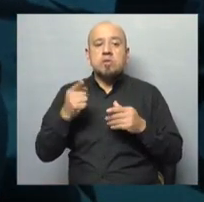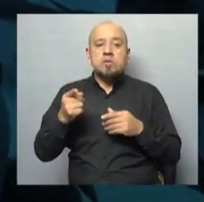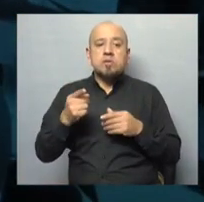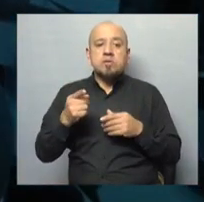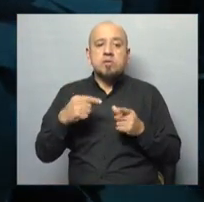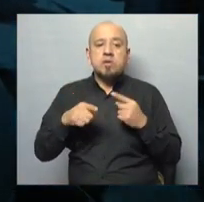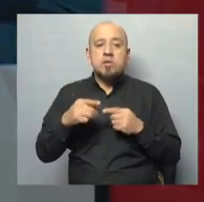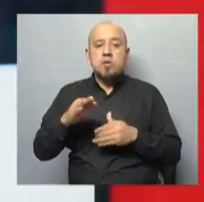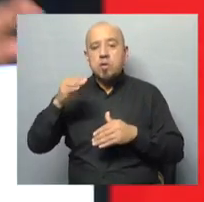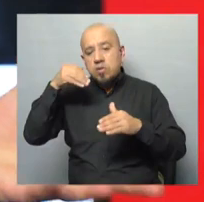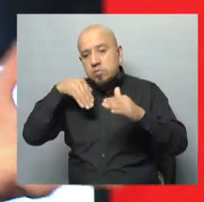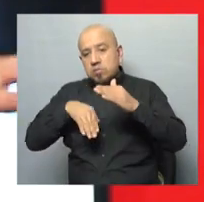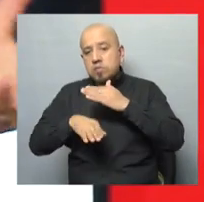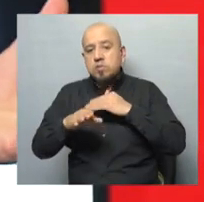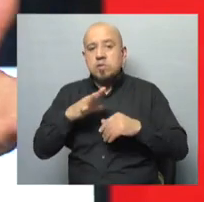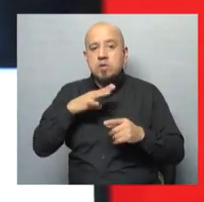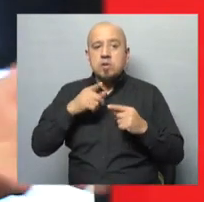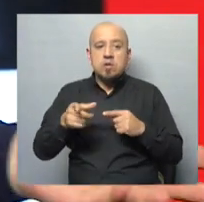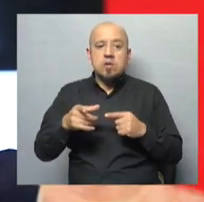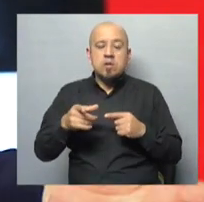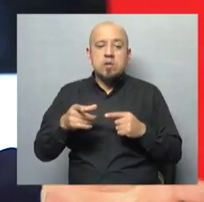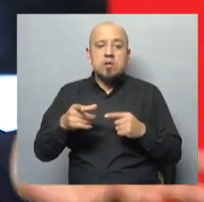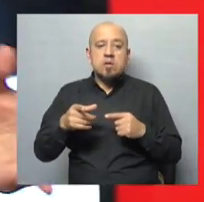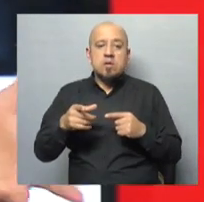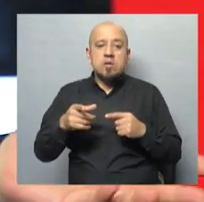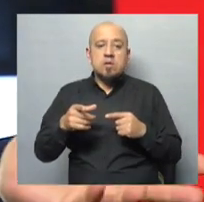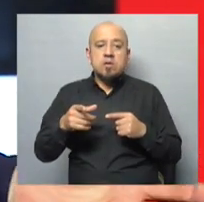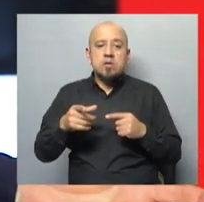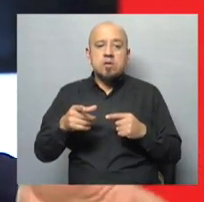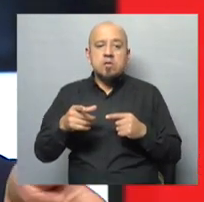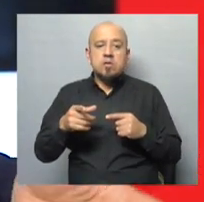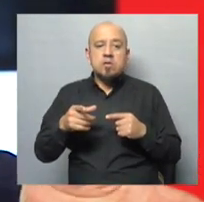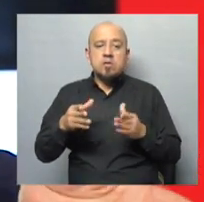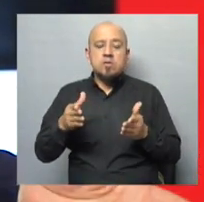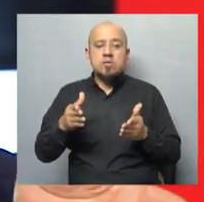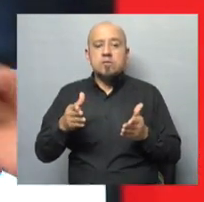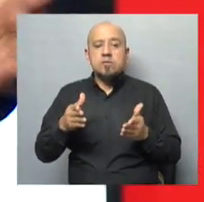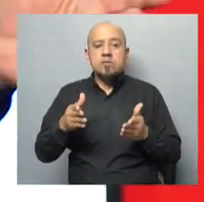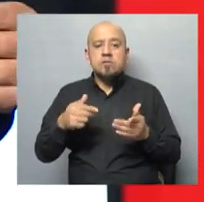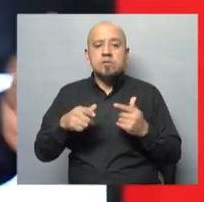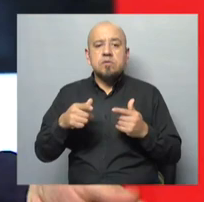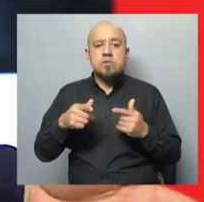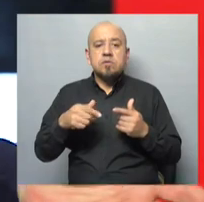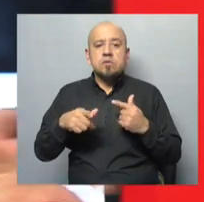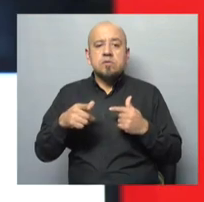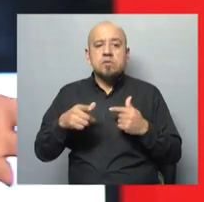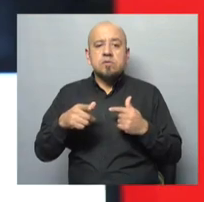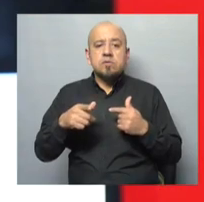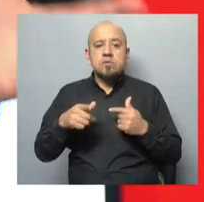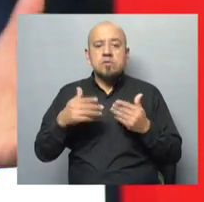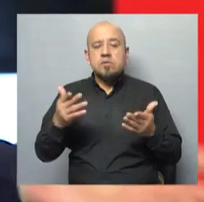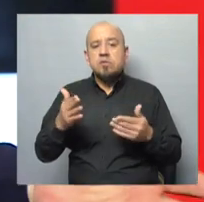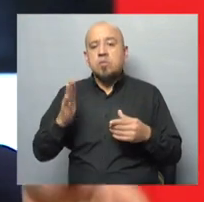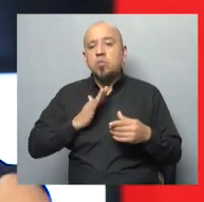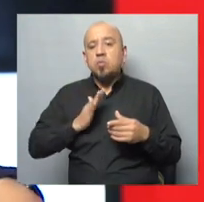eran como unos sótanos en los que había no sé cómo se llama este vodevil y chicas chicas semidesnudas